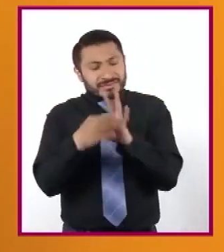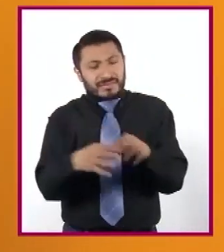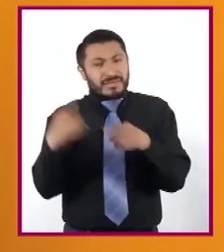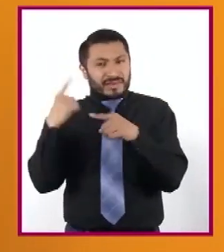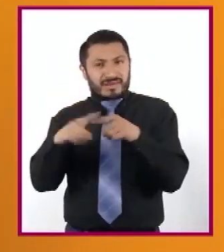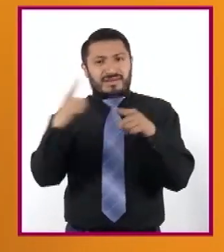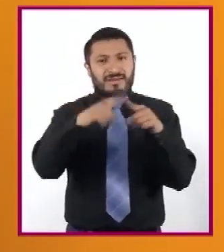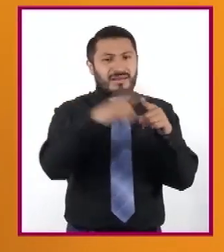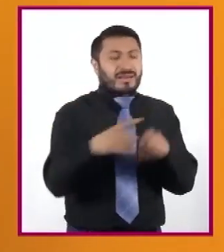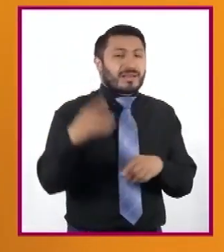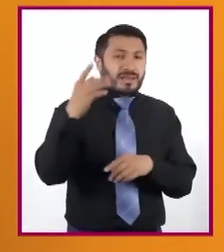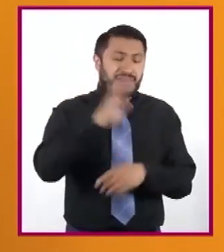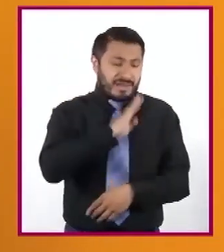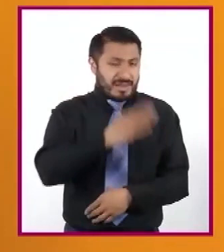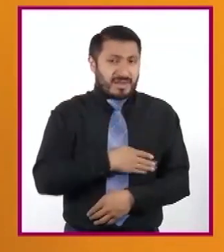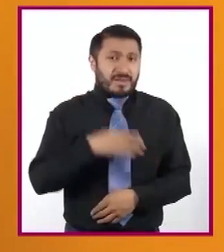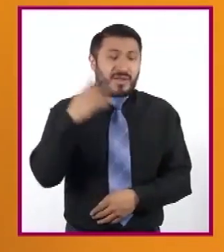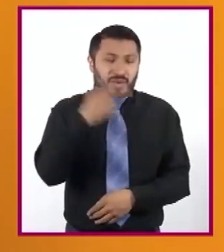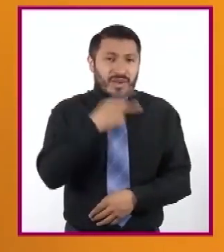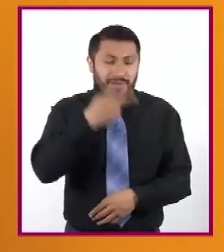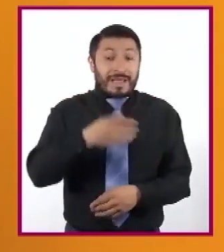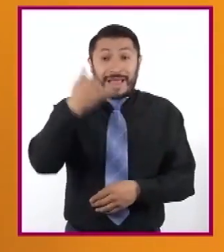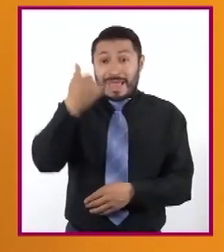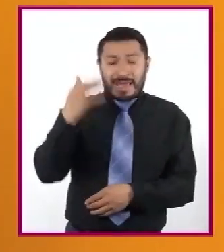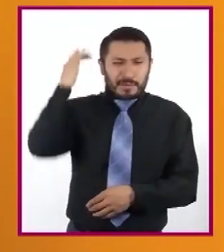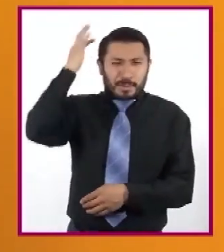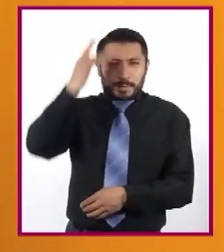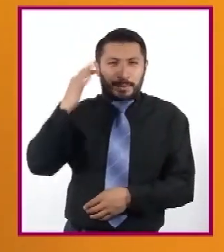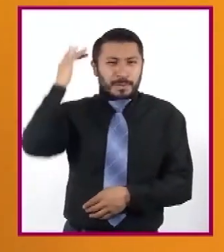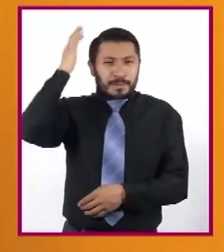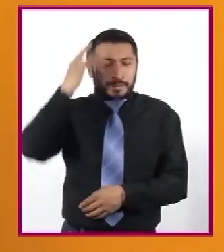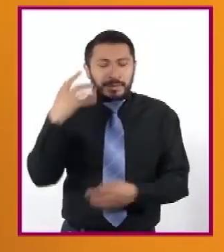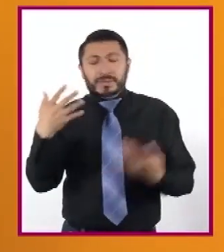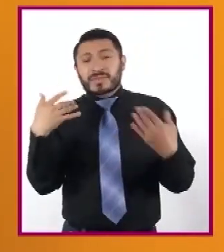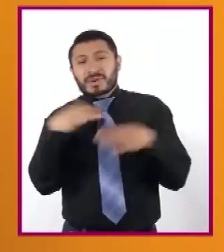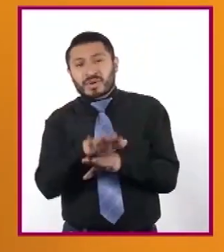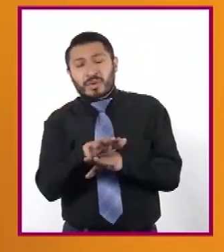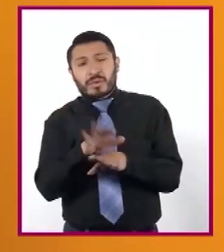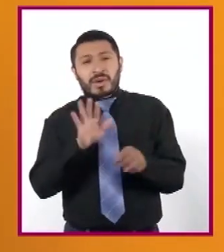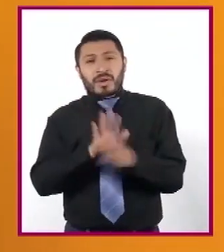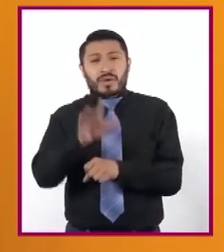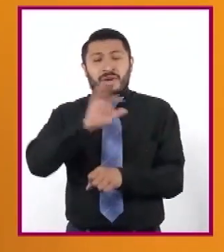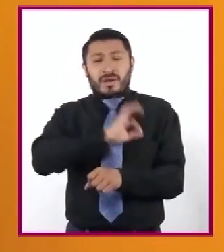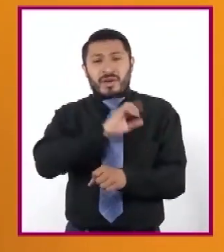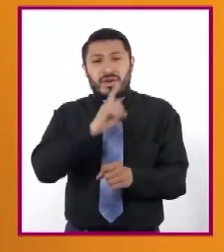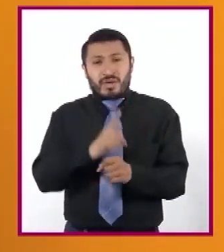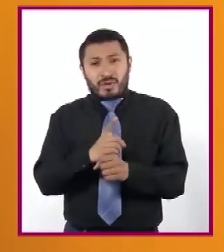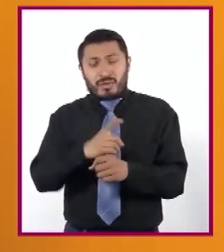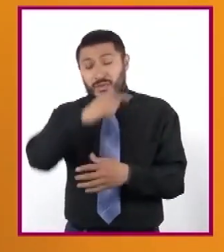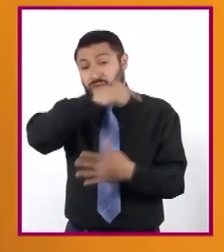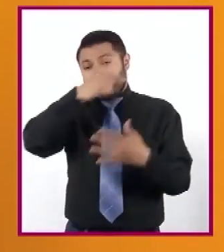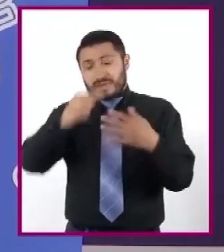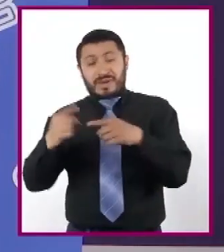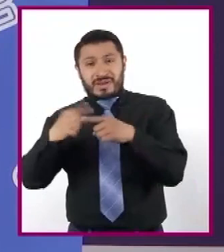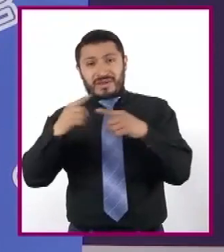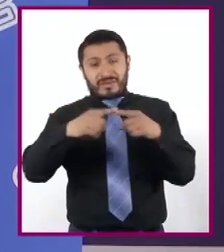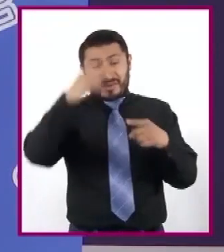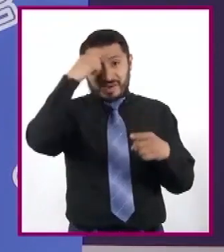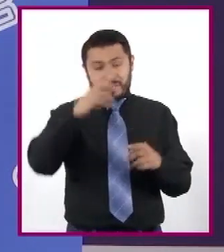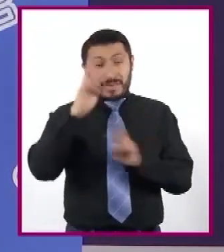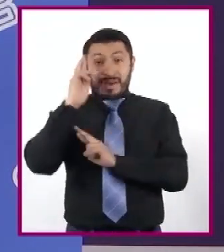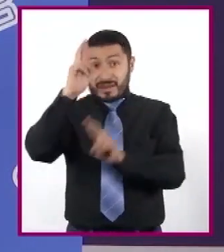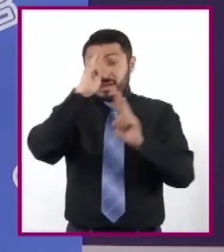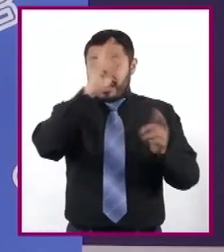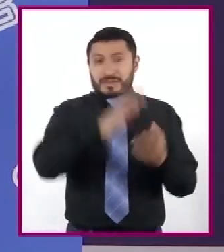diferentes formas de hablar español y reflexionen en torno a las alternativas para evitar estos modelos. Recuerden